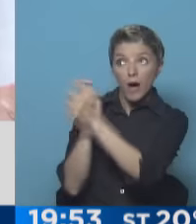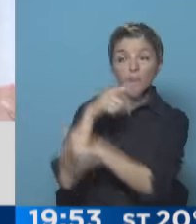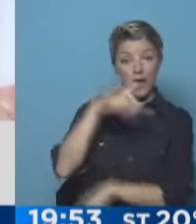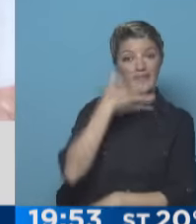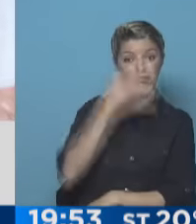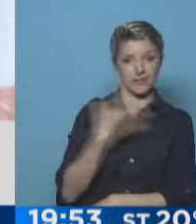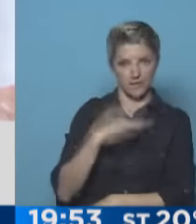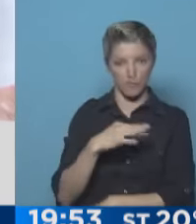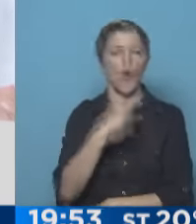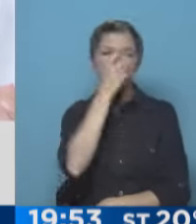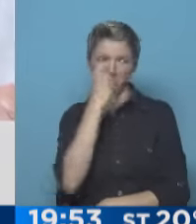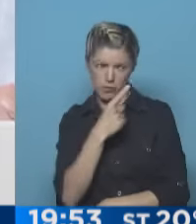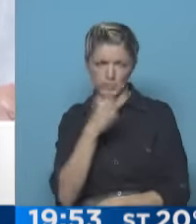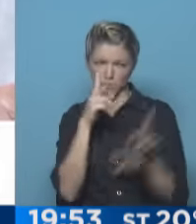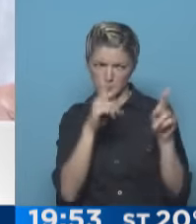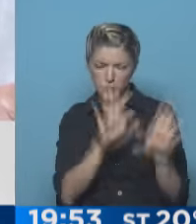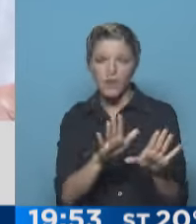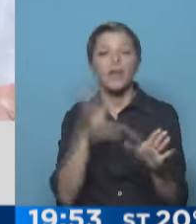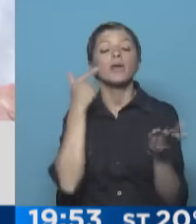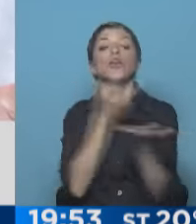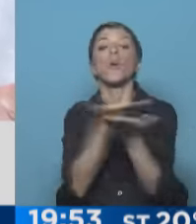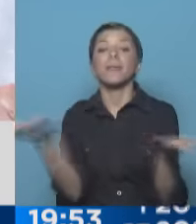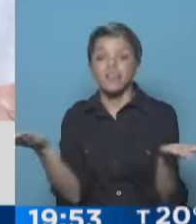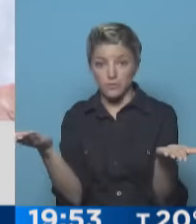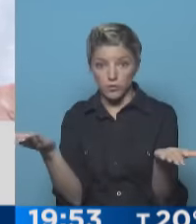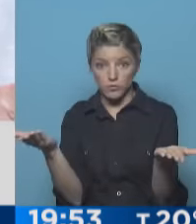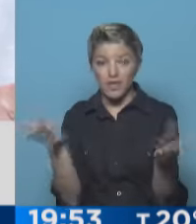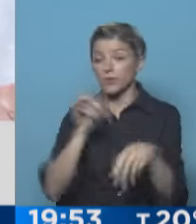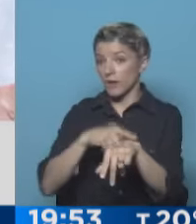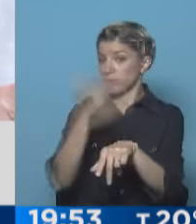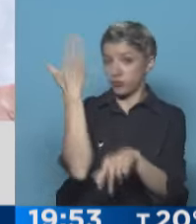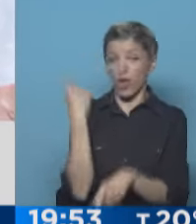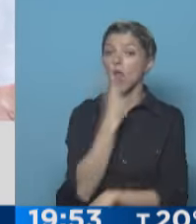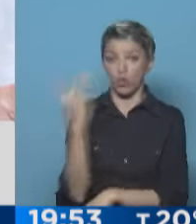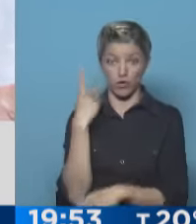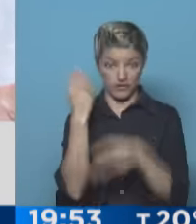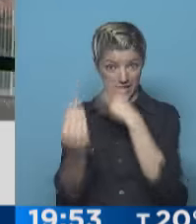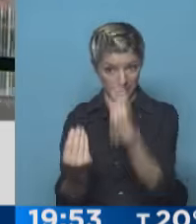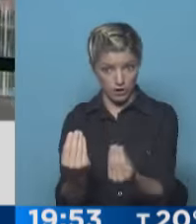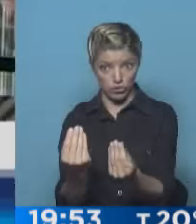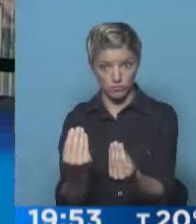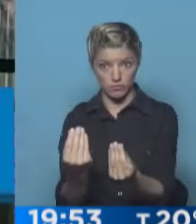lo interrumpimos un minuto compartimos con usted con toda la audiencia visión 7 lo que ha sucedido en las últimas horas con los dos candidatos